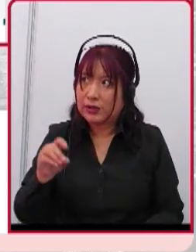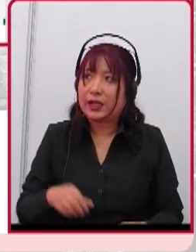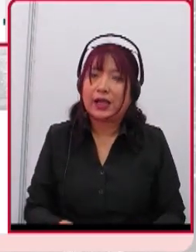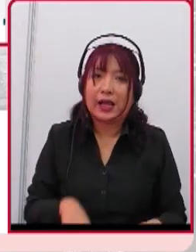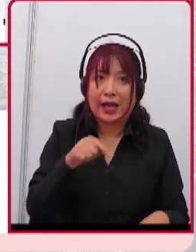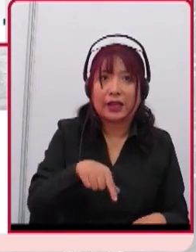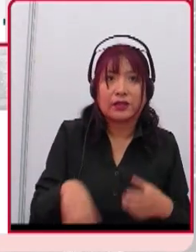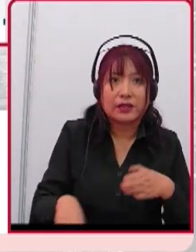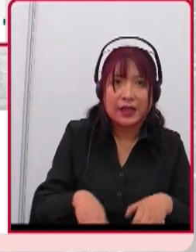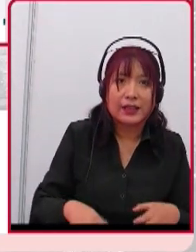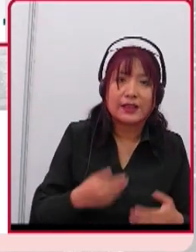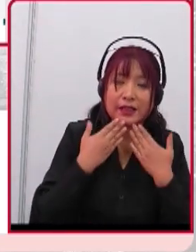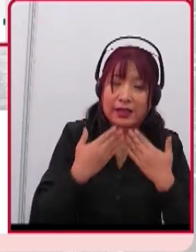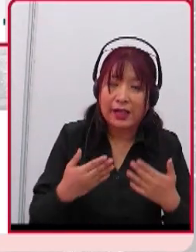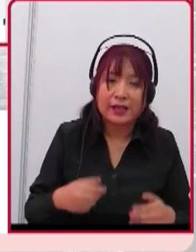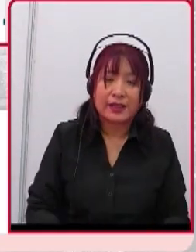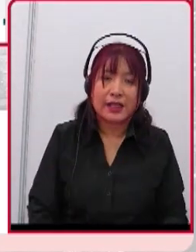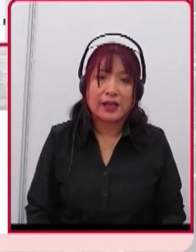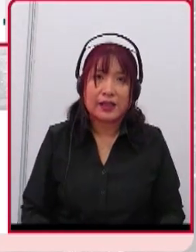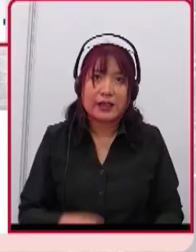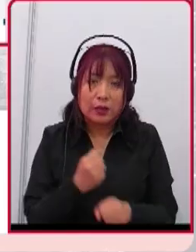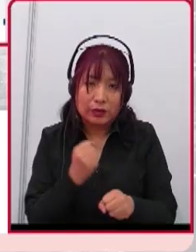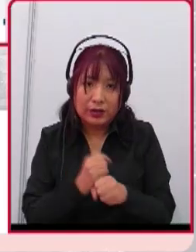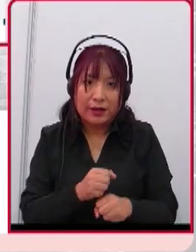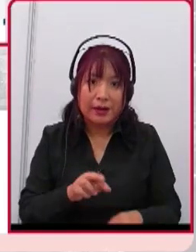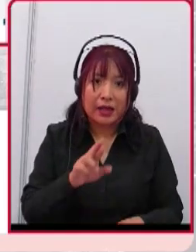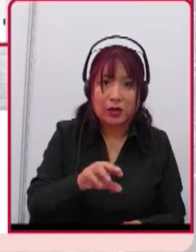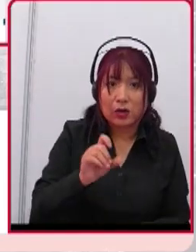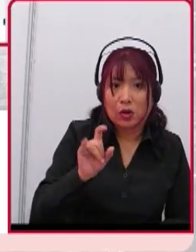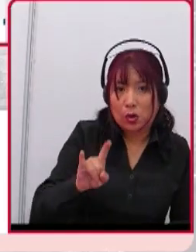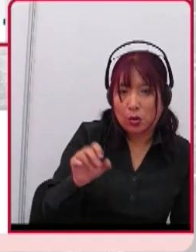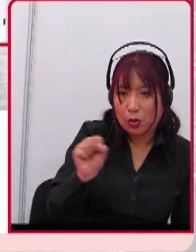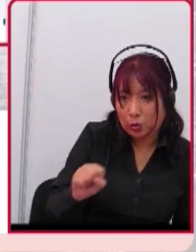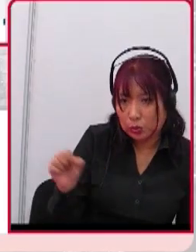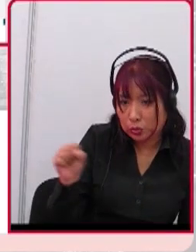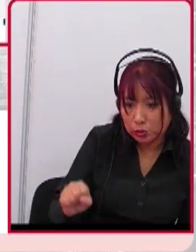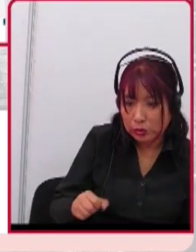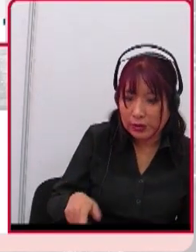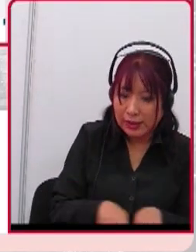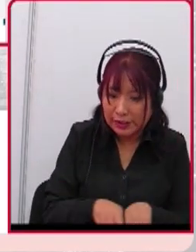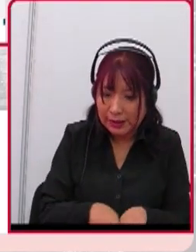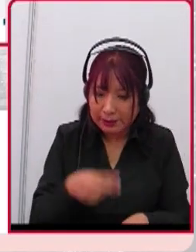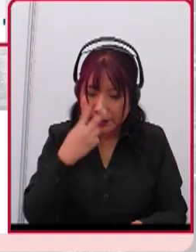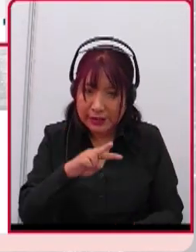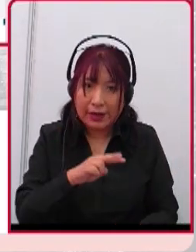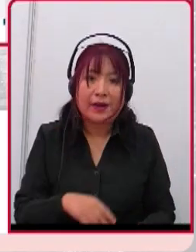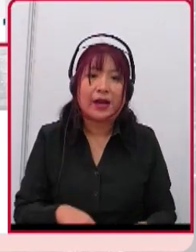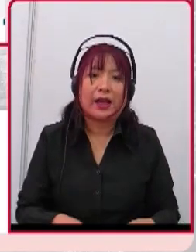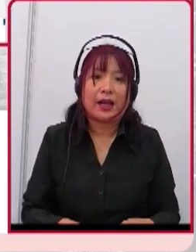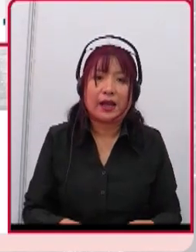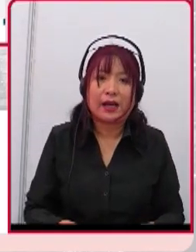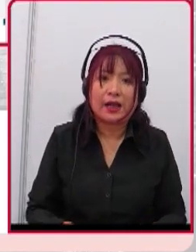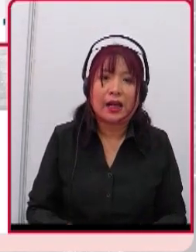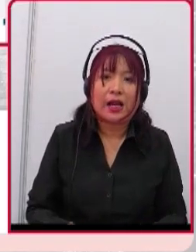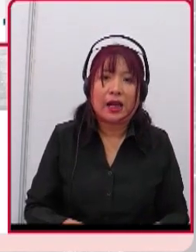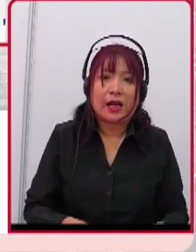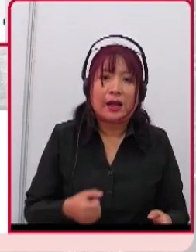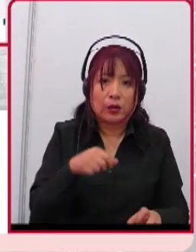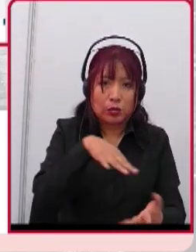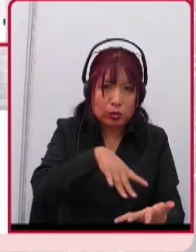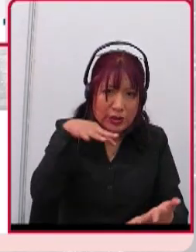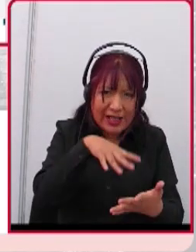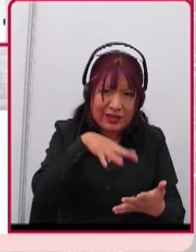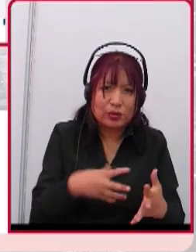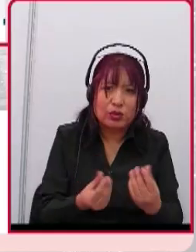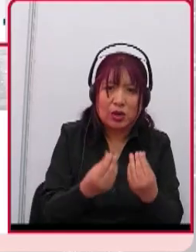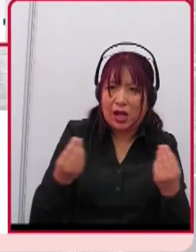ROS directamente para la programación de este robot. Luego se hizo un sensado multiespectral en el tema RGB más